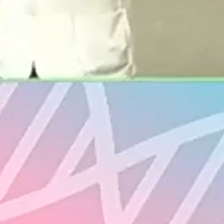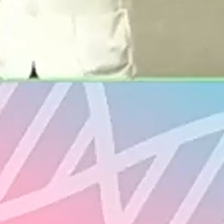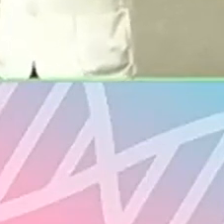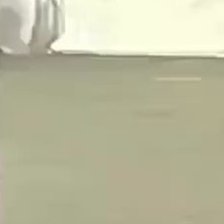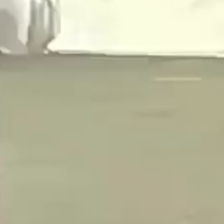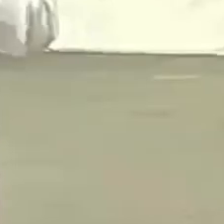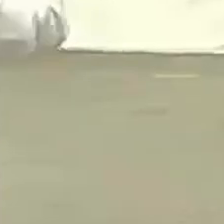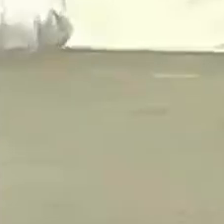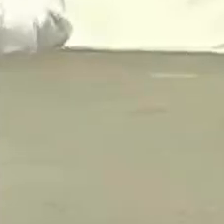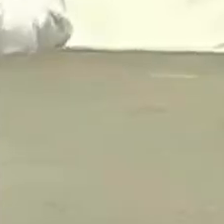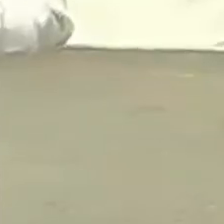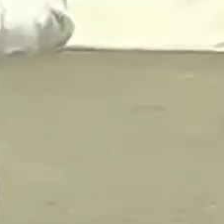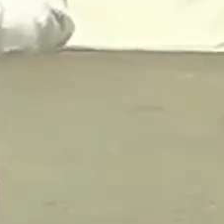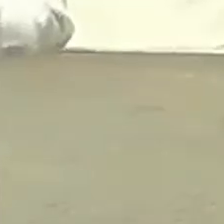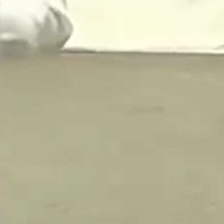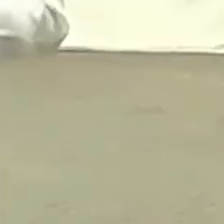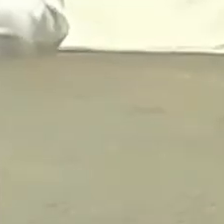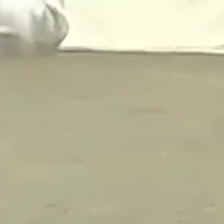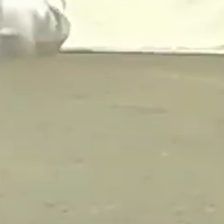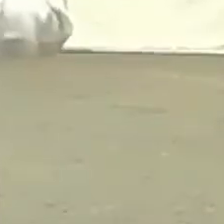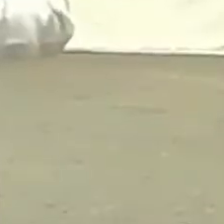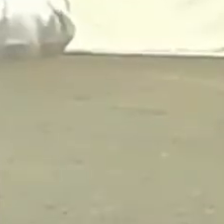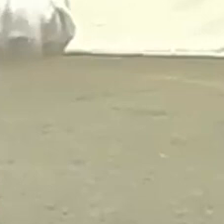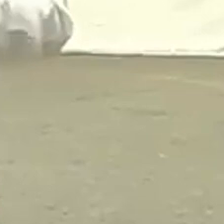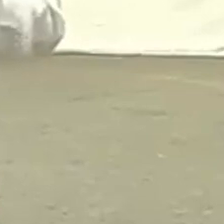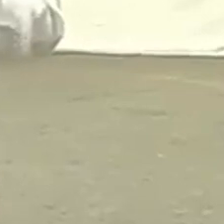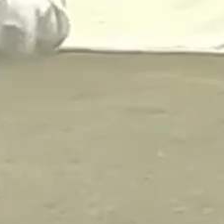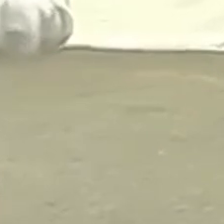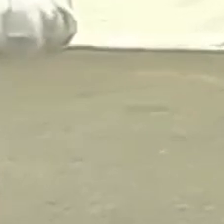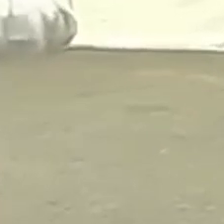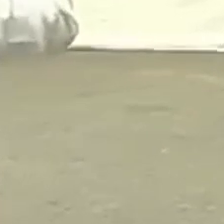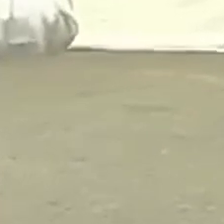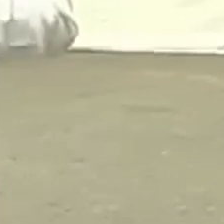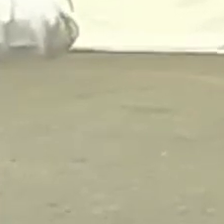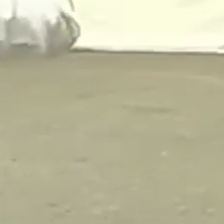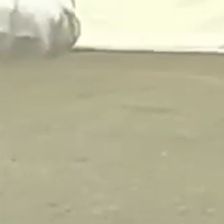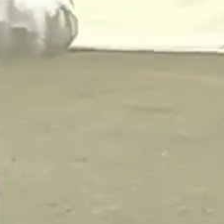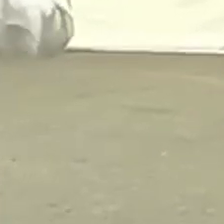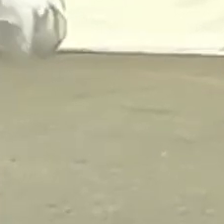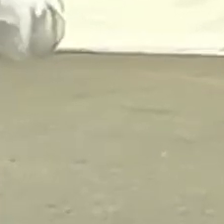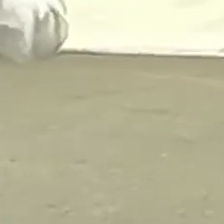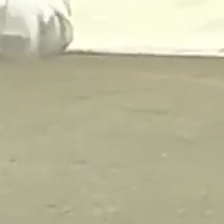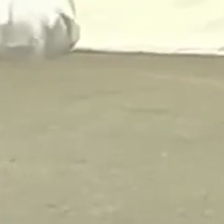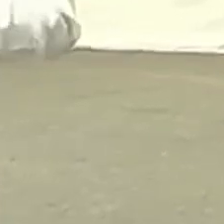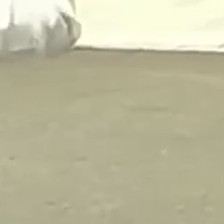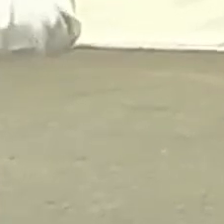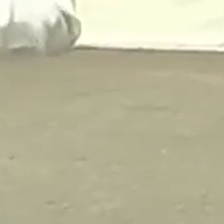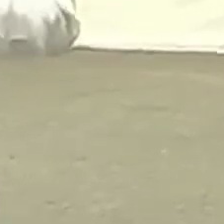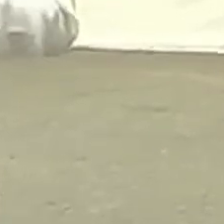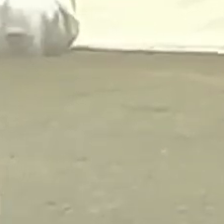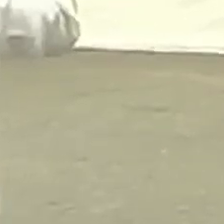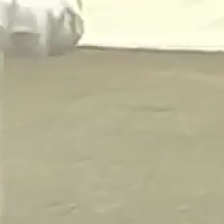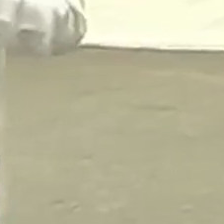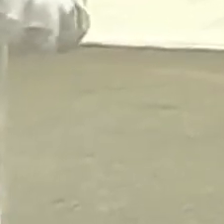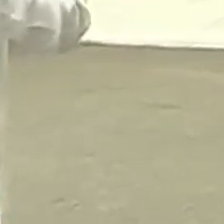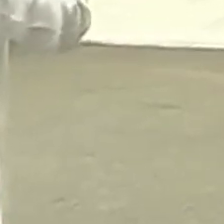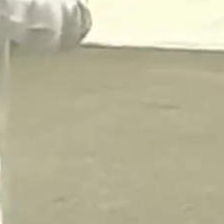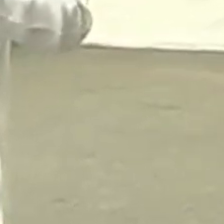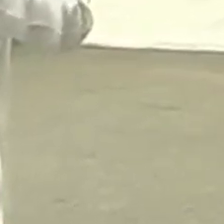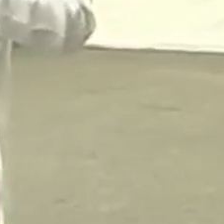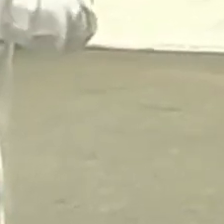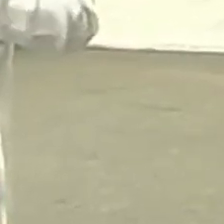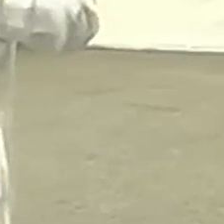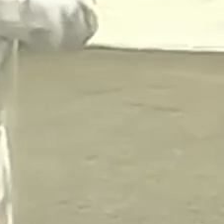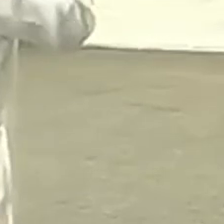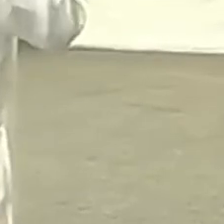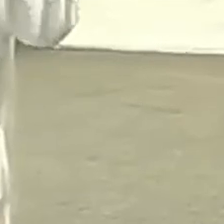al niño, incluso dejar secuelas. Y qué hay que hacer, pues, es el cuidado precoz, ¿no? No a estos pequeñitos, sobre todo los menores de